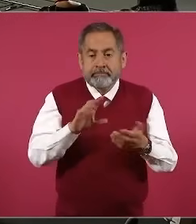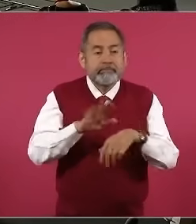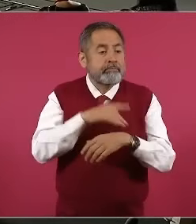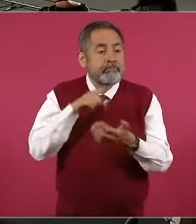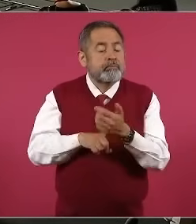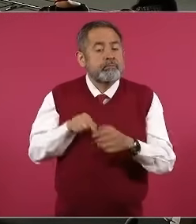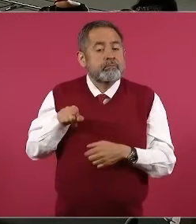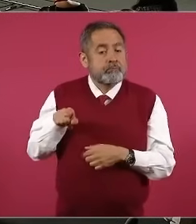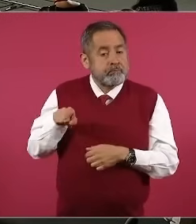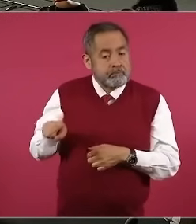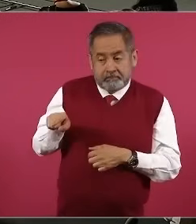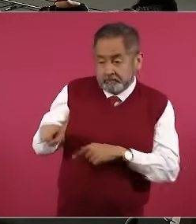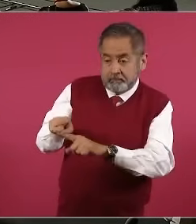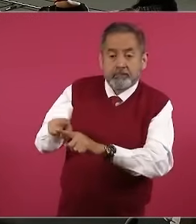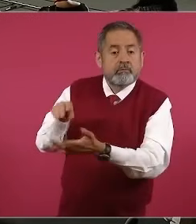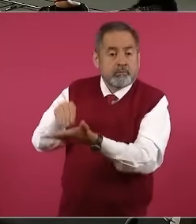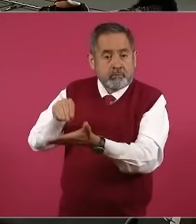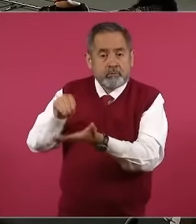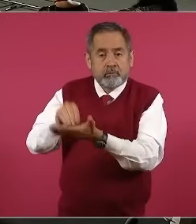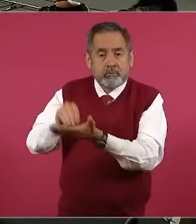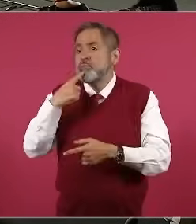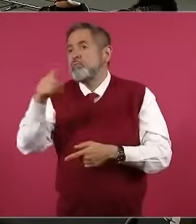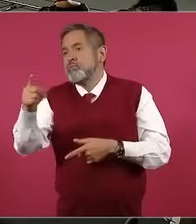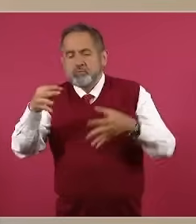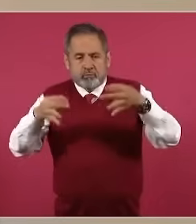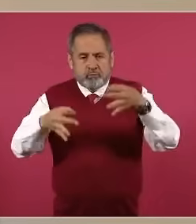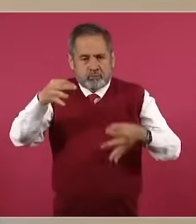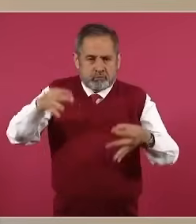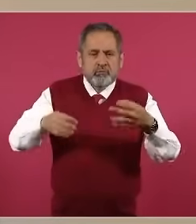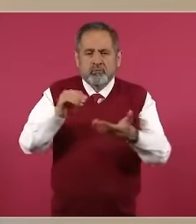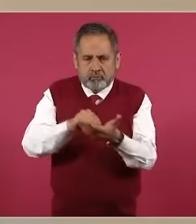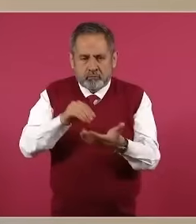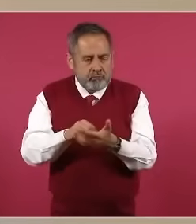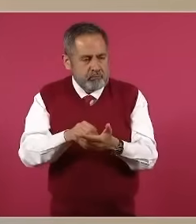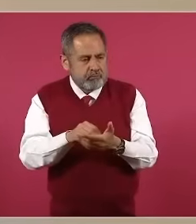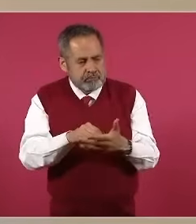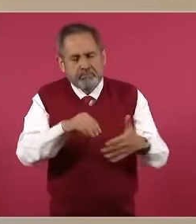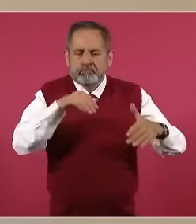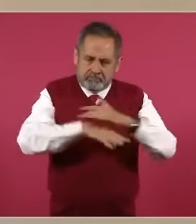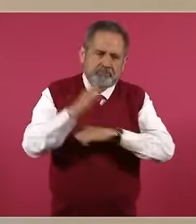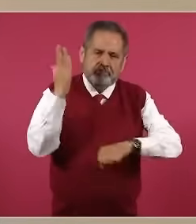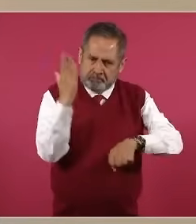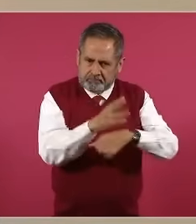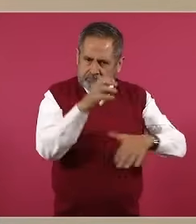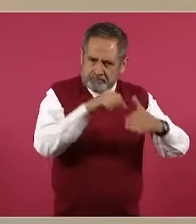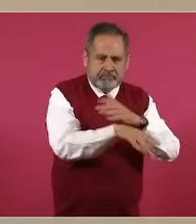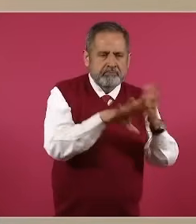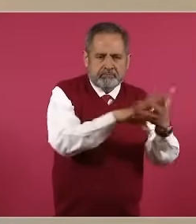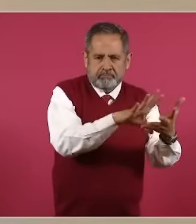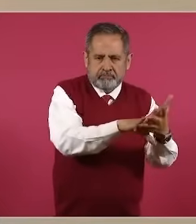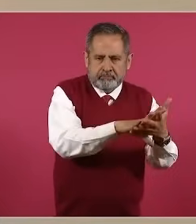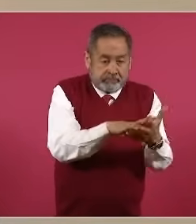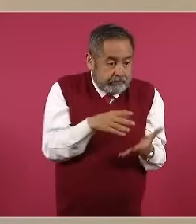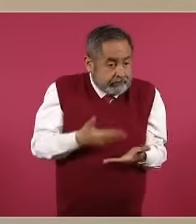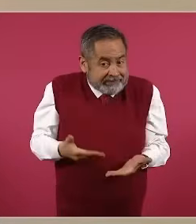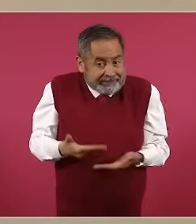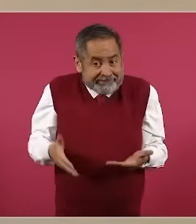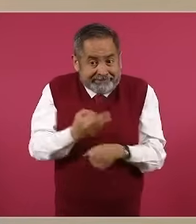continúa el juicio y ahora lo liberan.